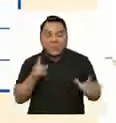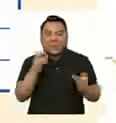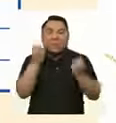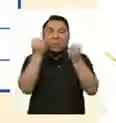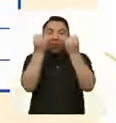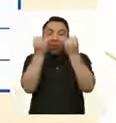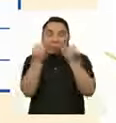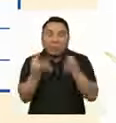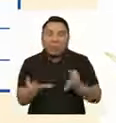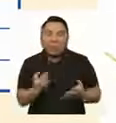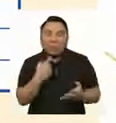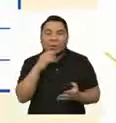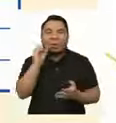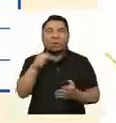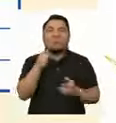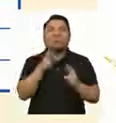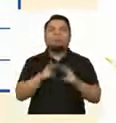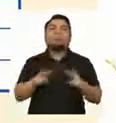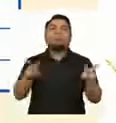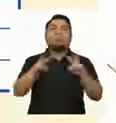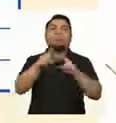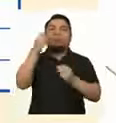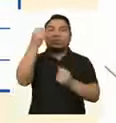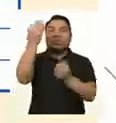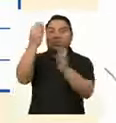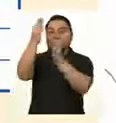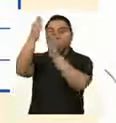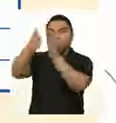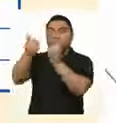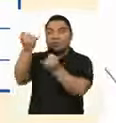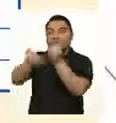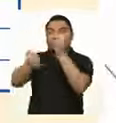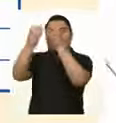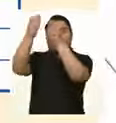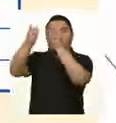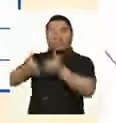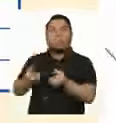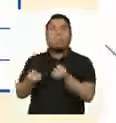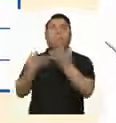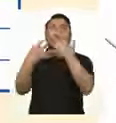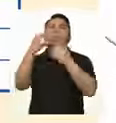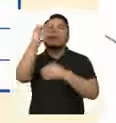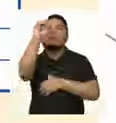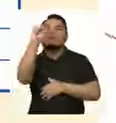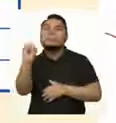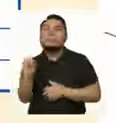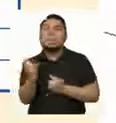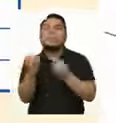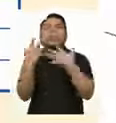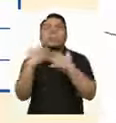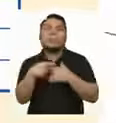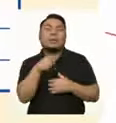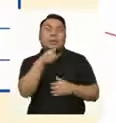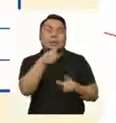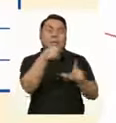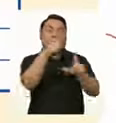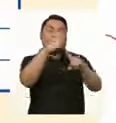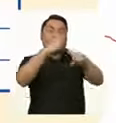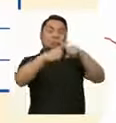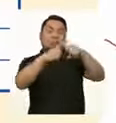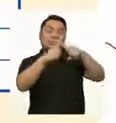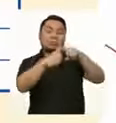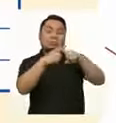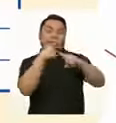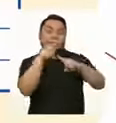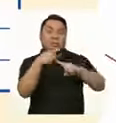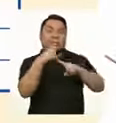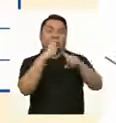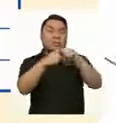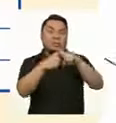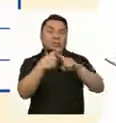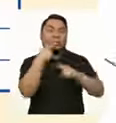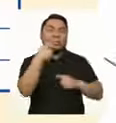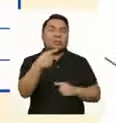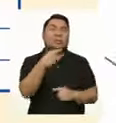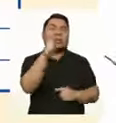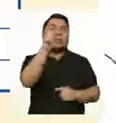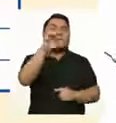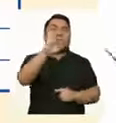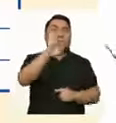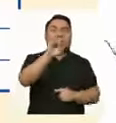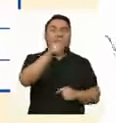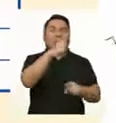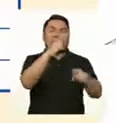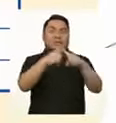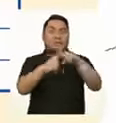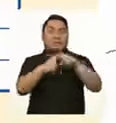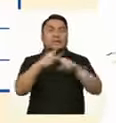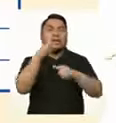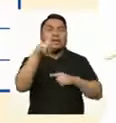los valores de la última columna de la frecuencia porcentual, multiplicamos el resultado de la frecuencia relativa por